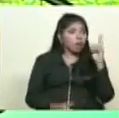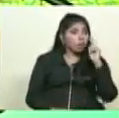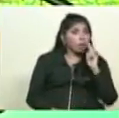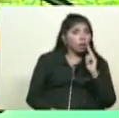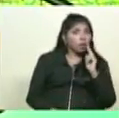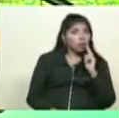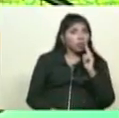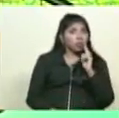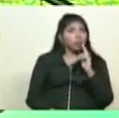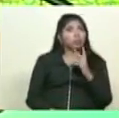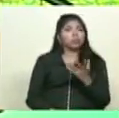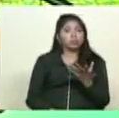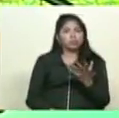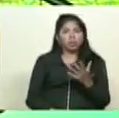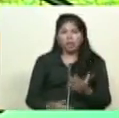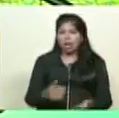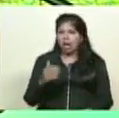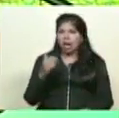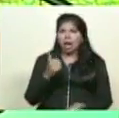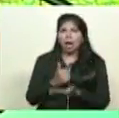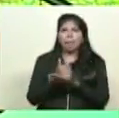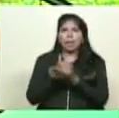Cristo. Amén.